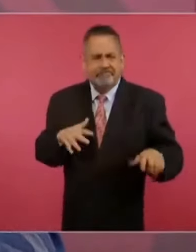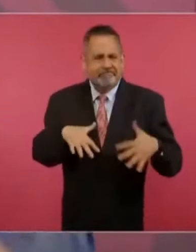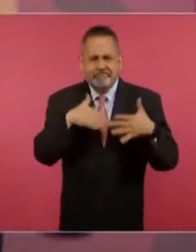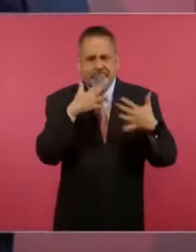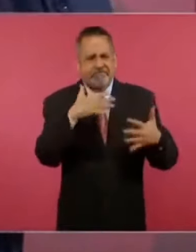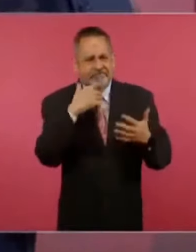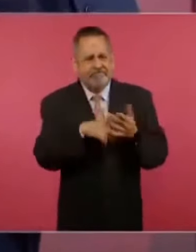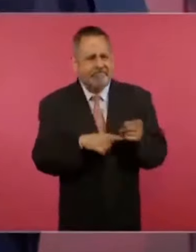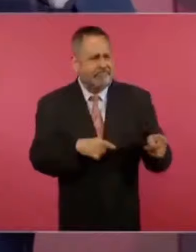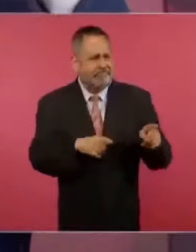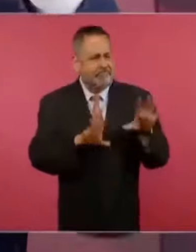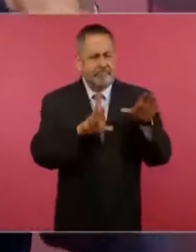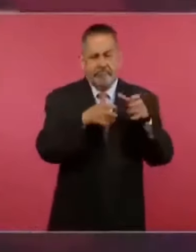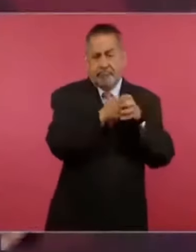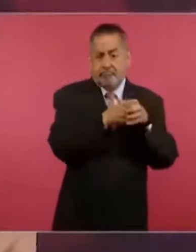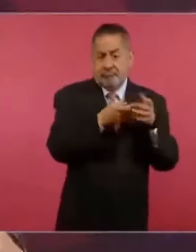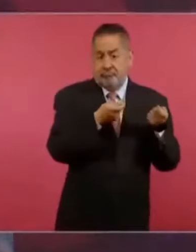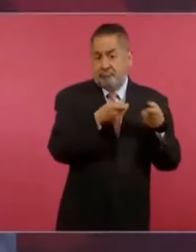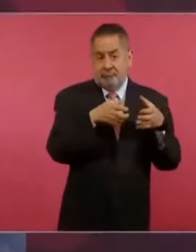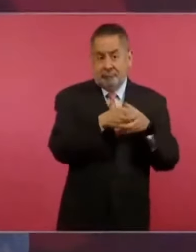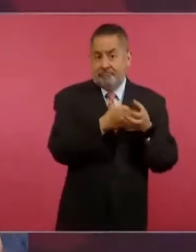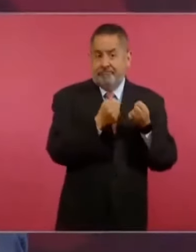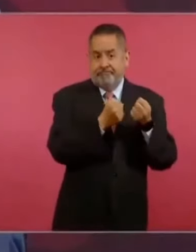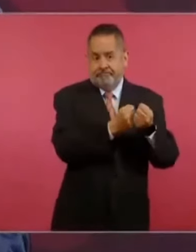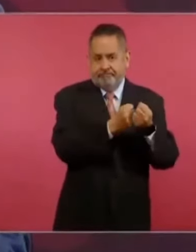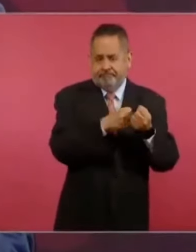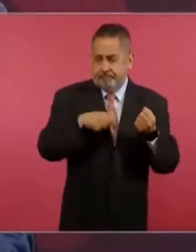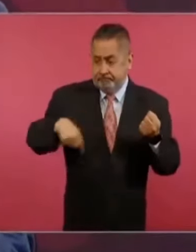a las oligarquías,